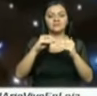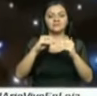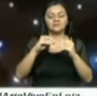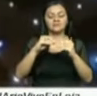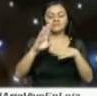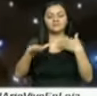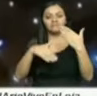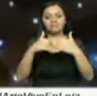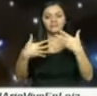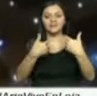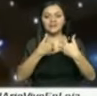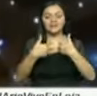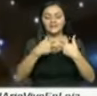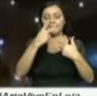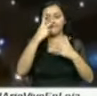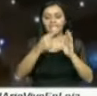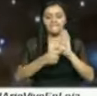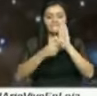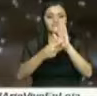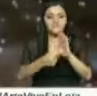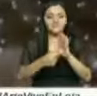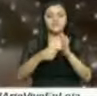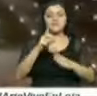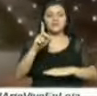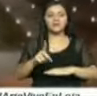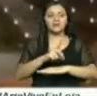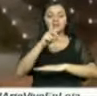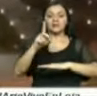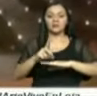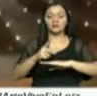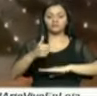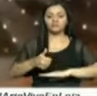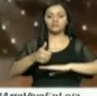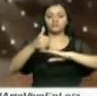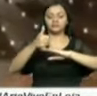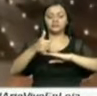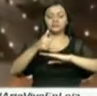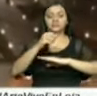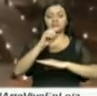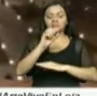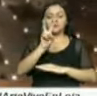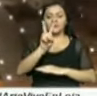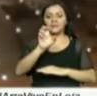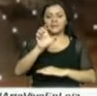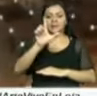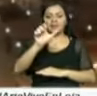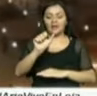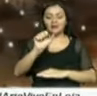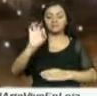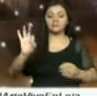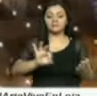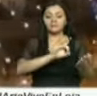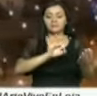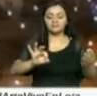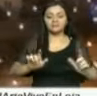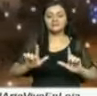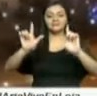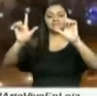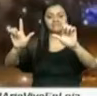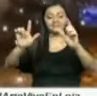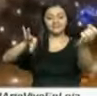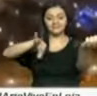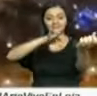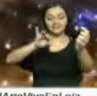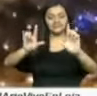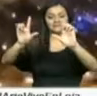esos artistas. La directora de la orquesta, Andrea Vela, lo señaló también, quien le entregó este reconocimiento